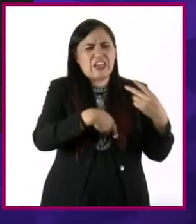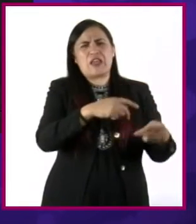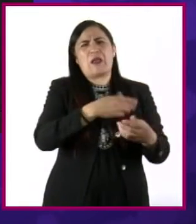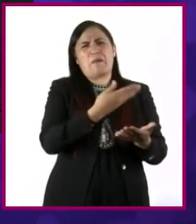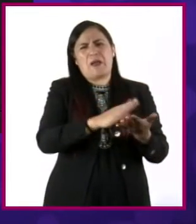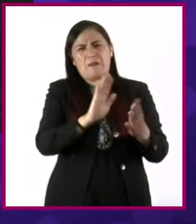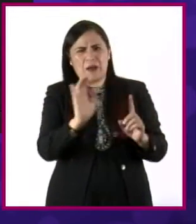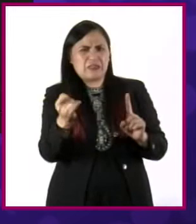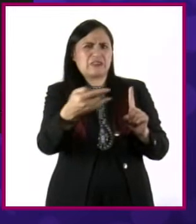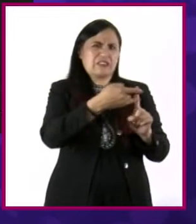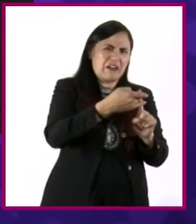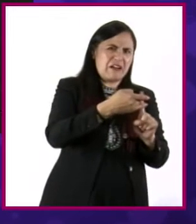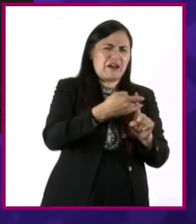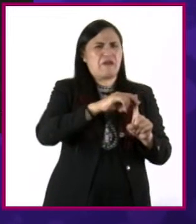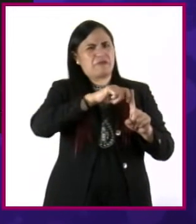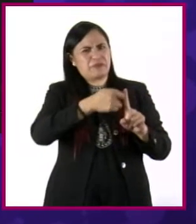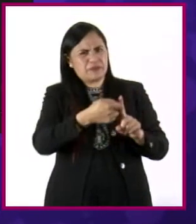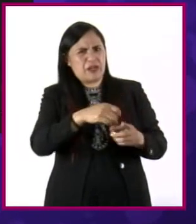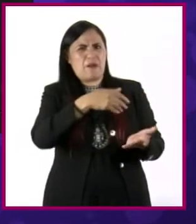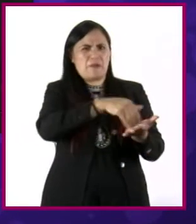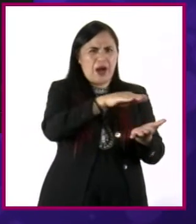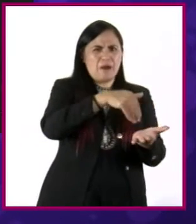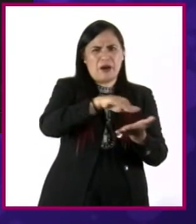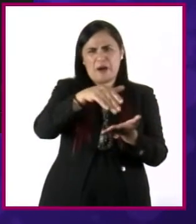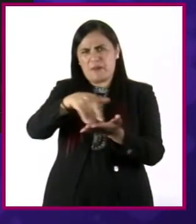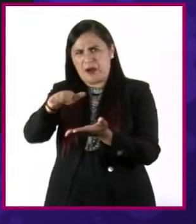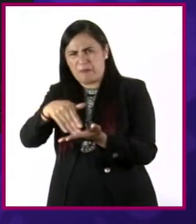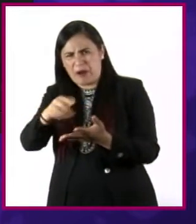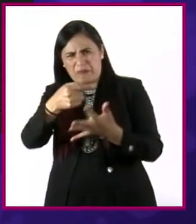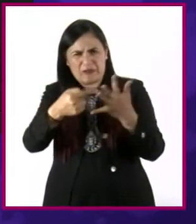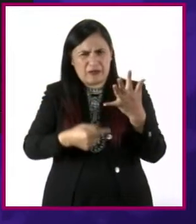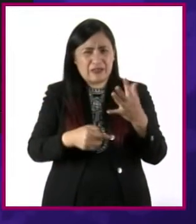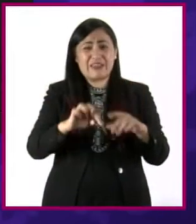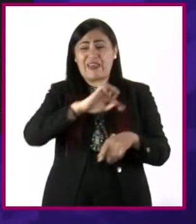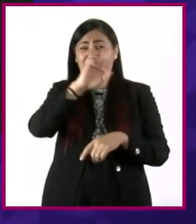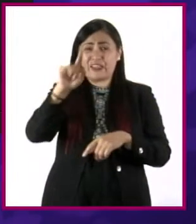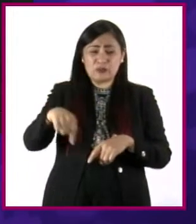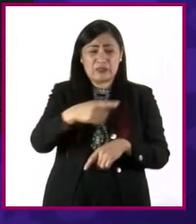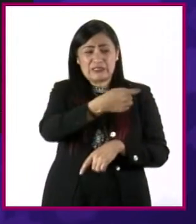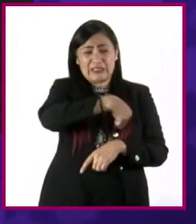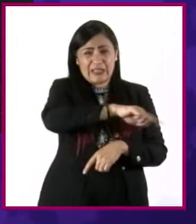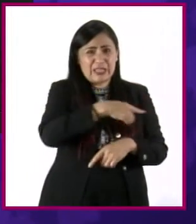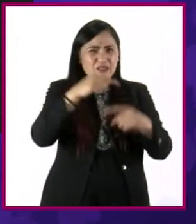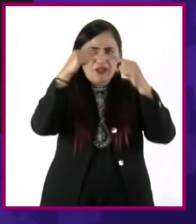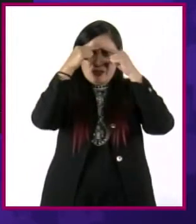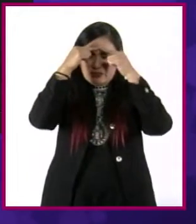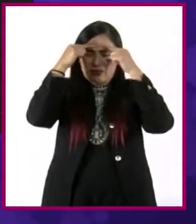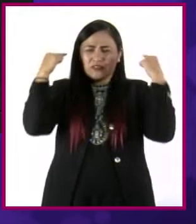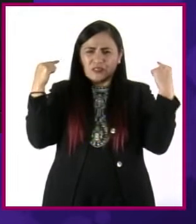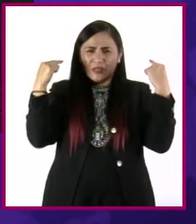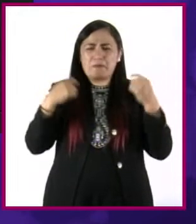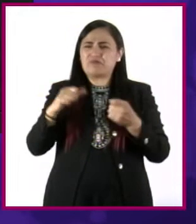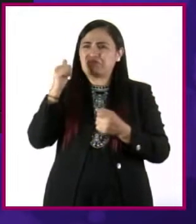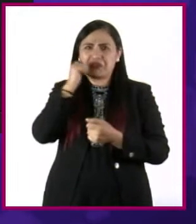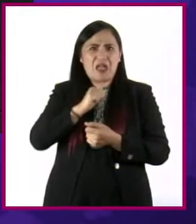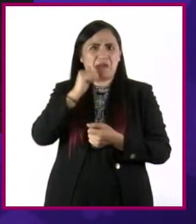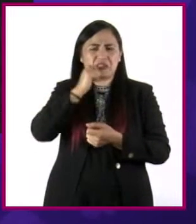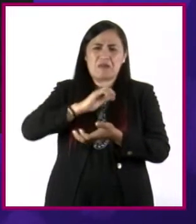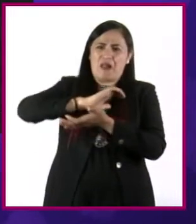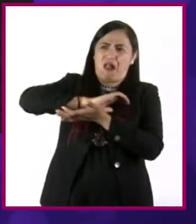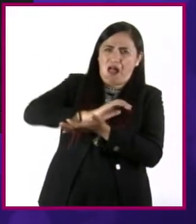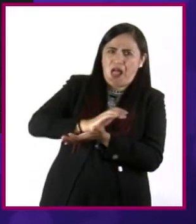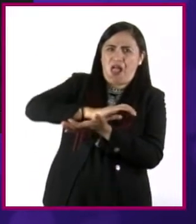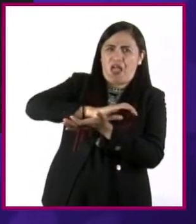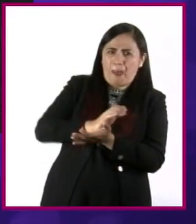el bar, les sacaba, les llevaba a los paros, etc. Bueno, fastidiadas y fastidiados de este tipo de prácticas discriminatorias,